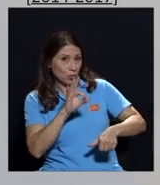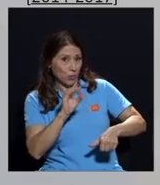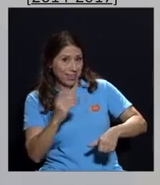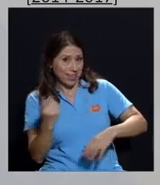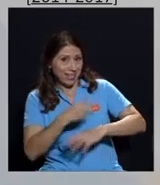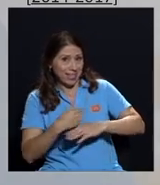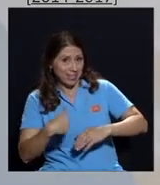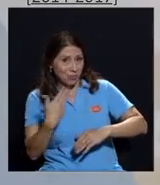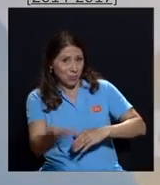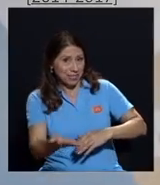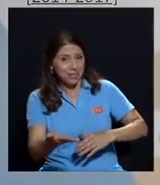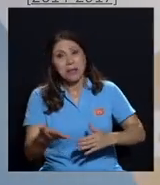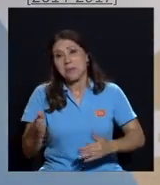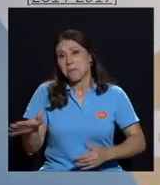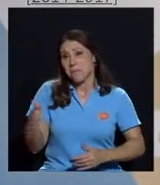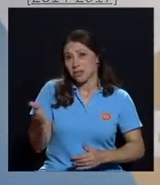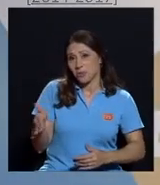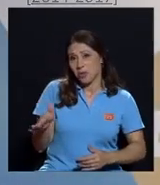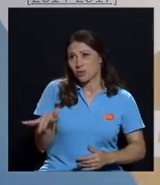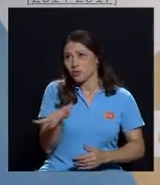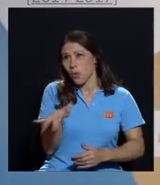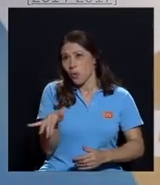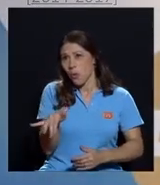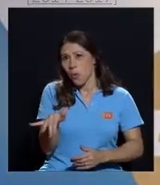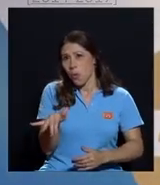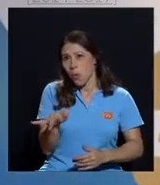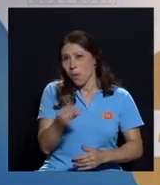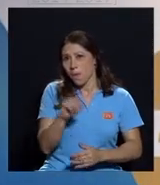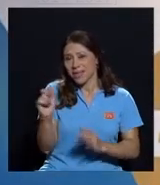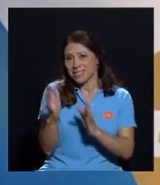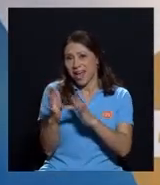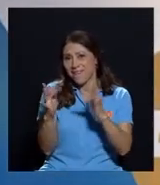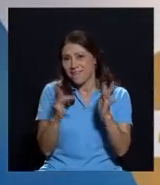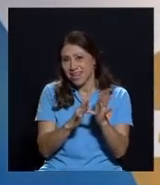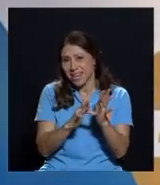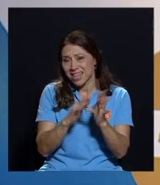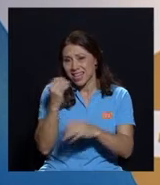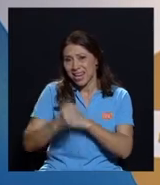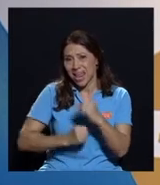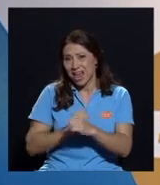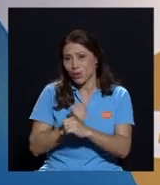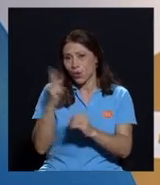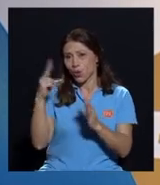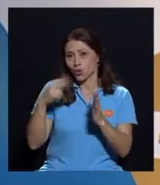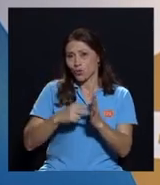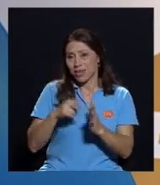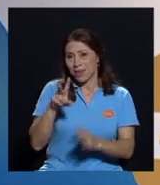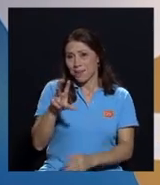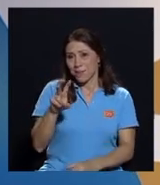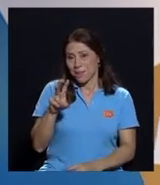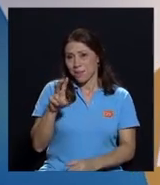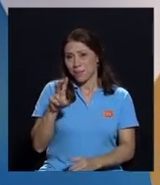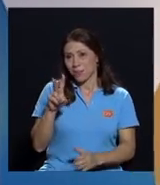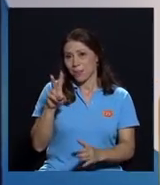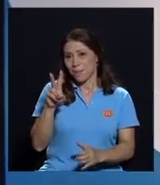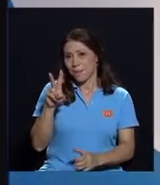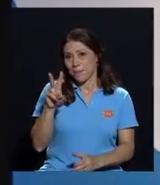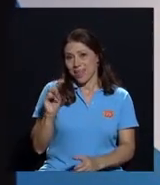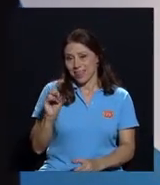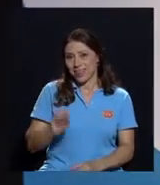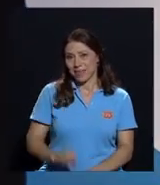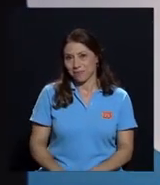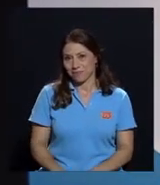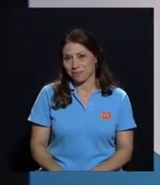como en abril del 2020 vamos a un segundo